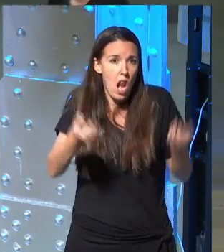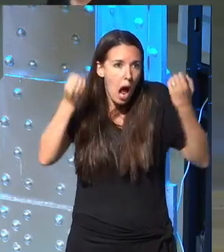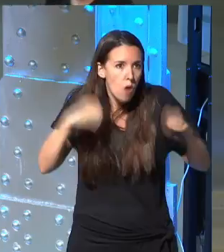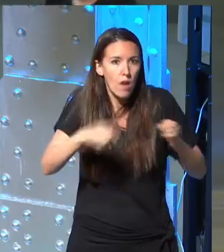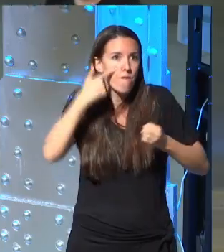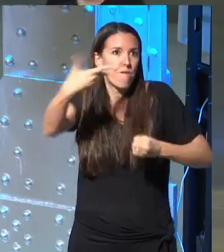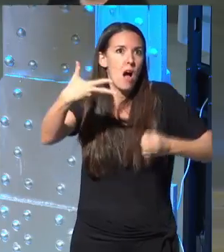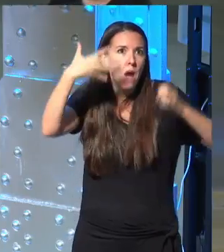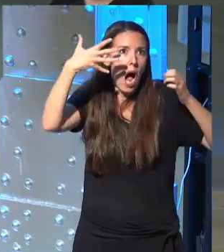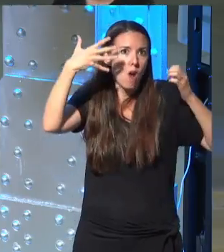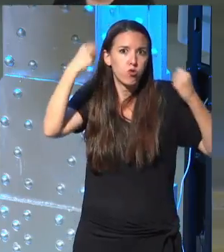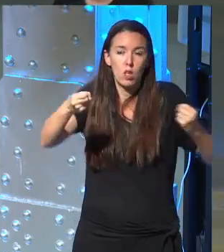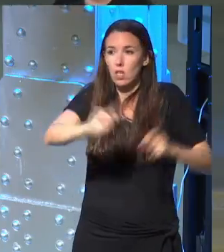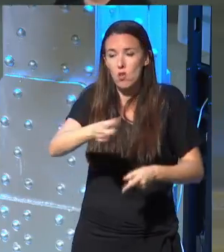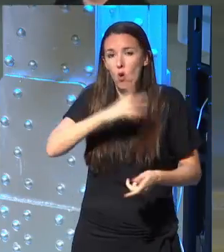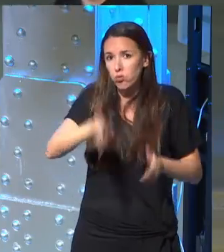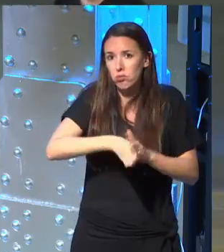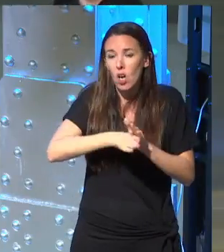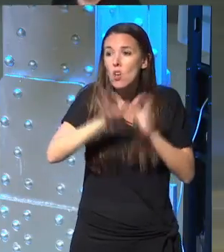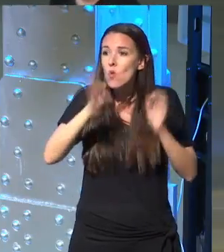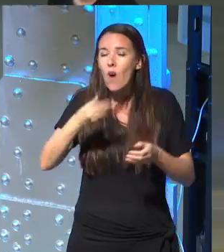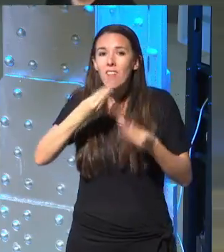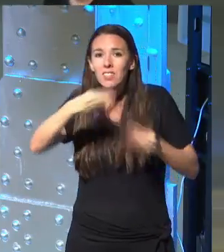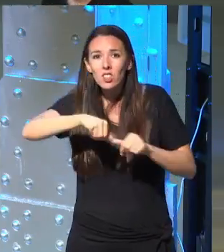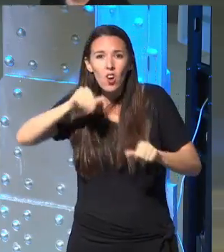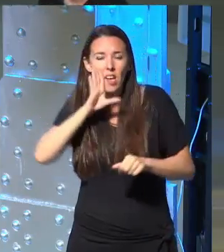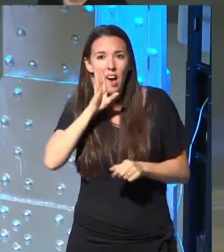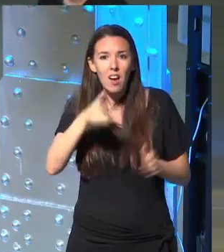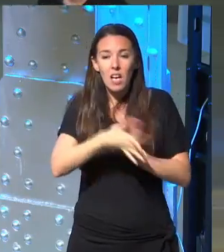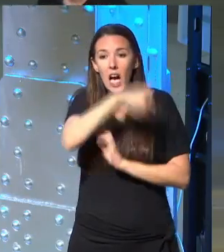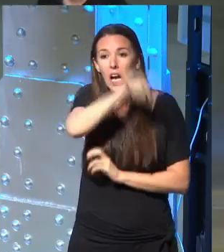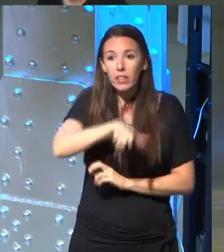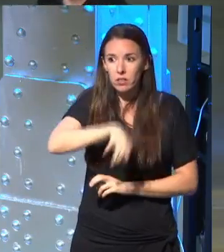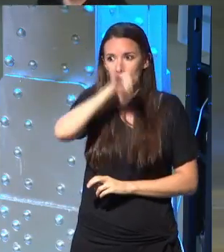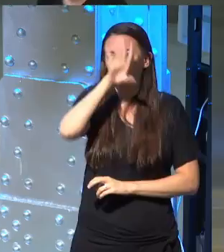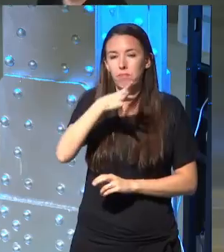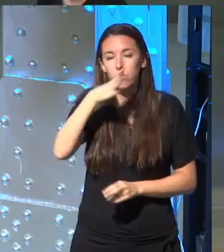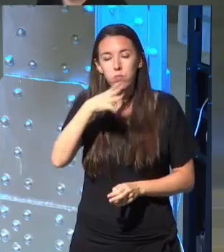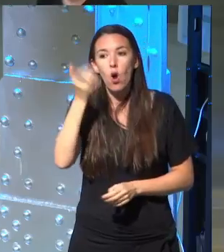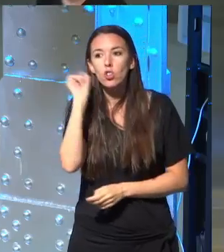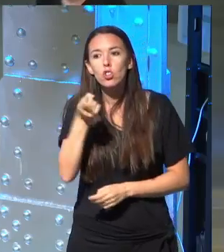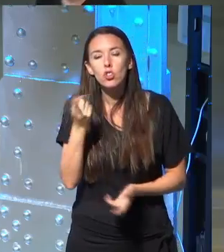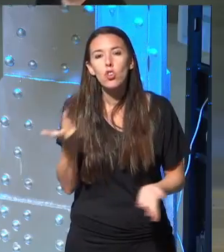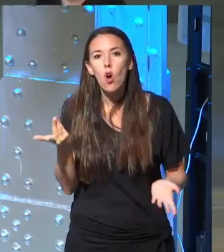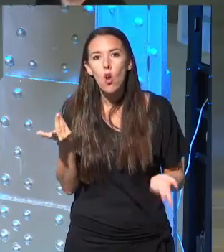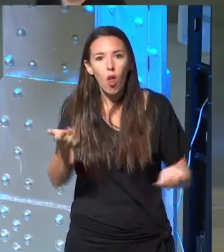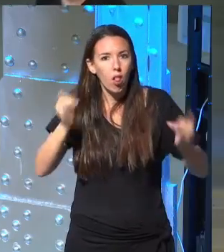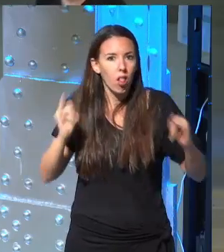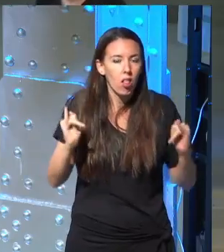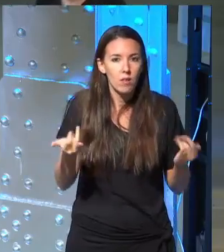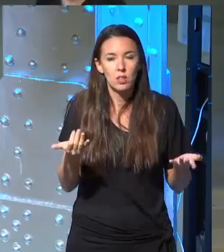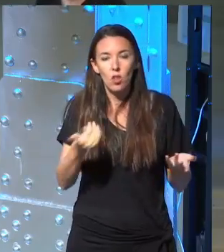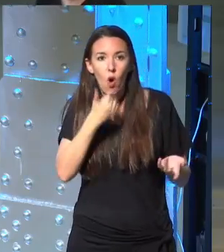esa repercusión, ¿no? O sea, como dijiste la historia anterior, que... ¿Qué tal? La gente se sorprende de que simplemente por